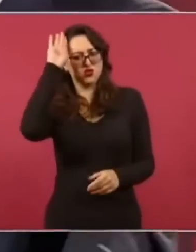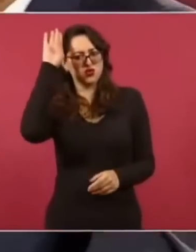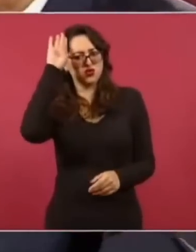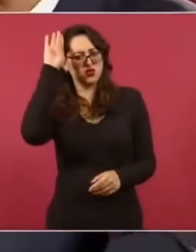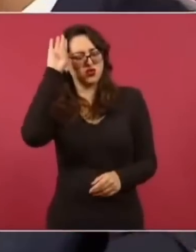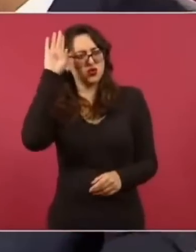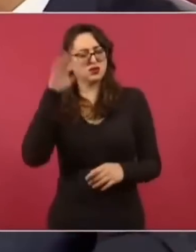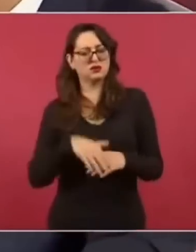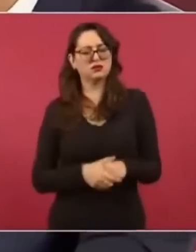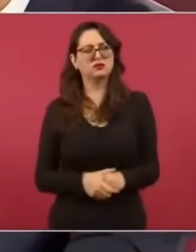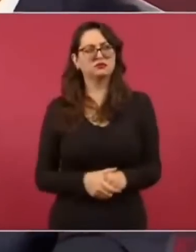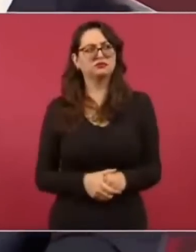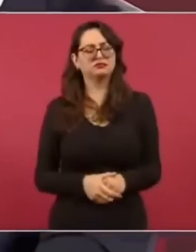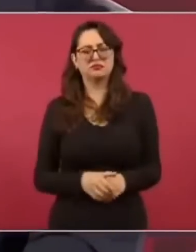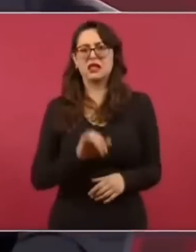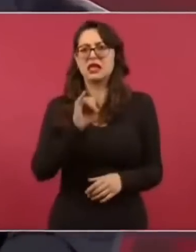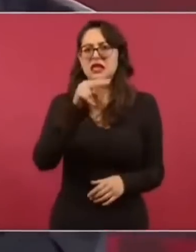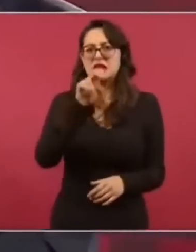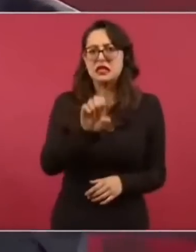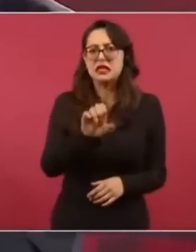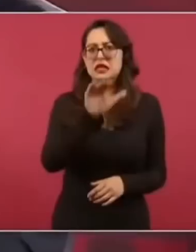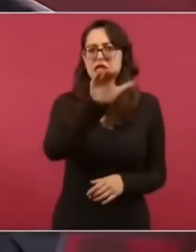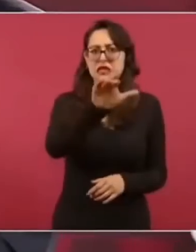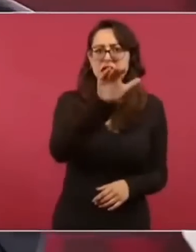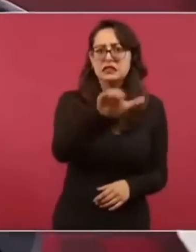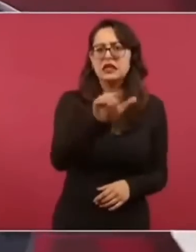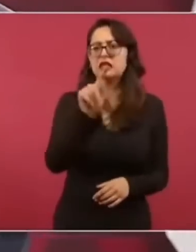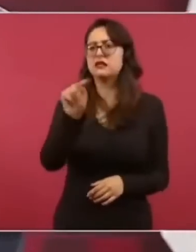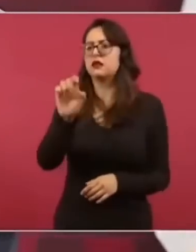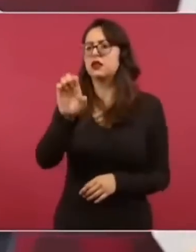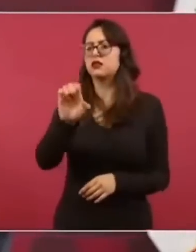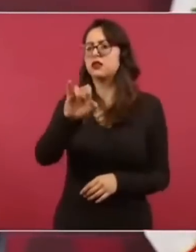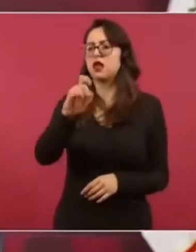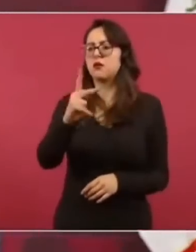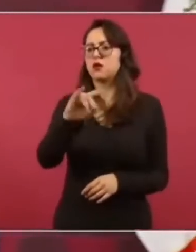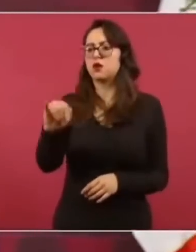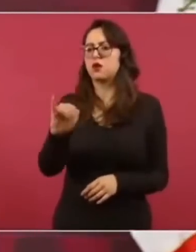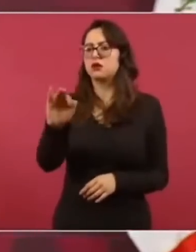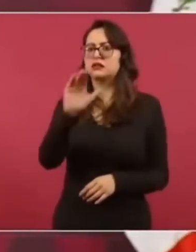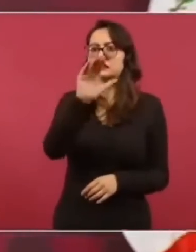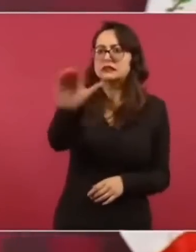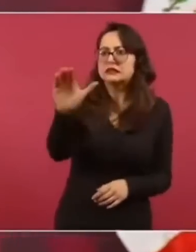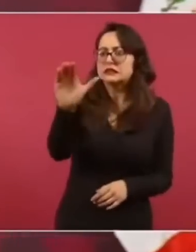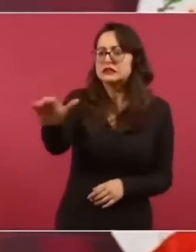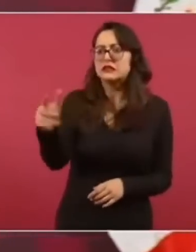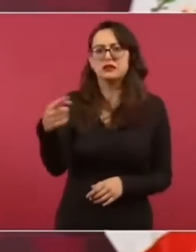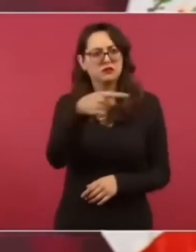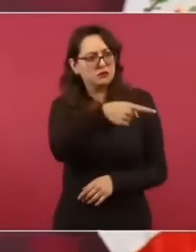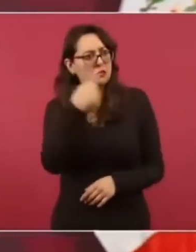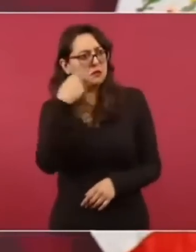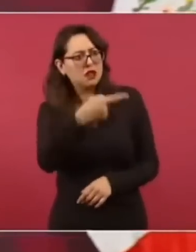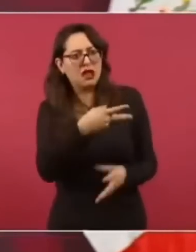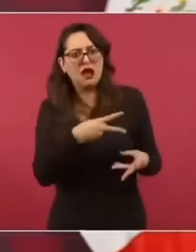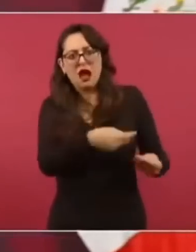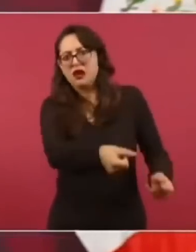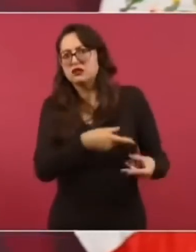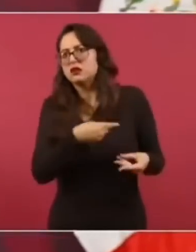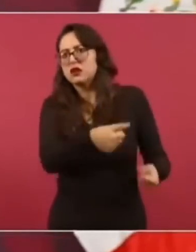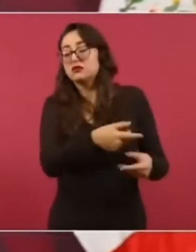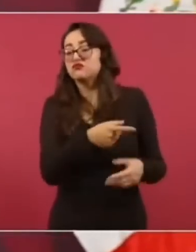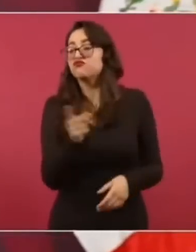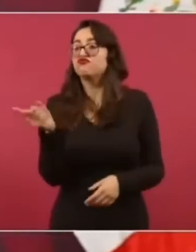los del INE y los del tribunal? Que los que habían rebasado el tope de campaña habíamos sido